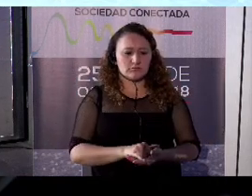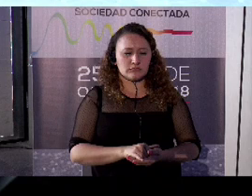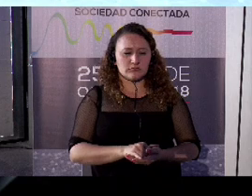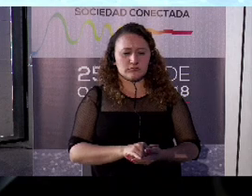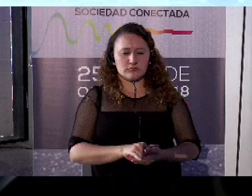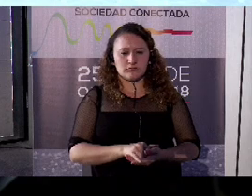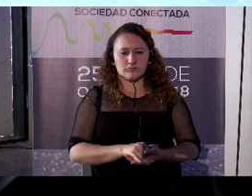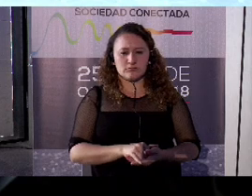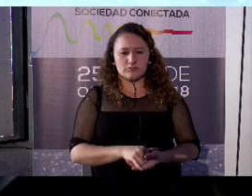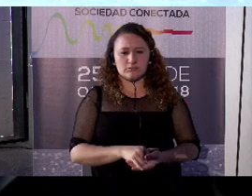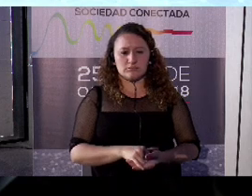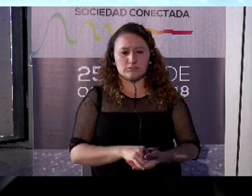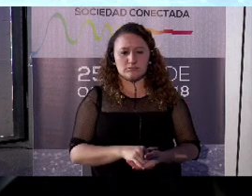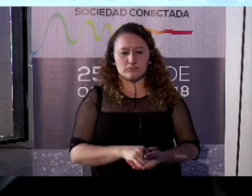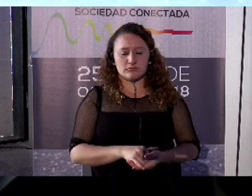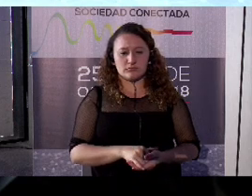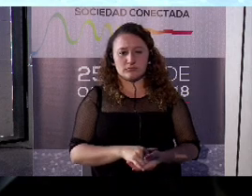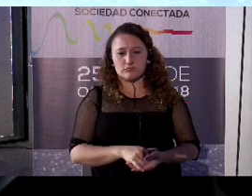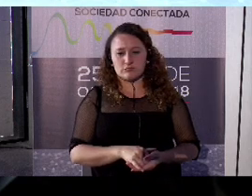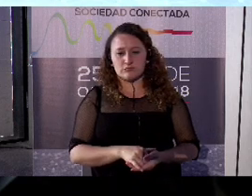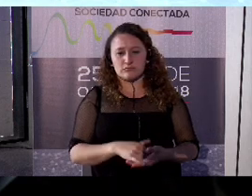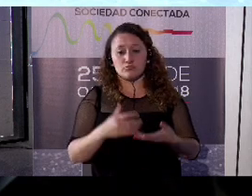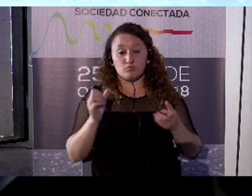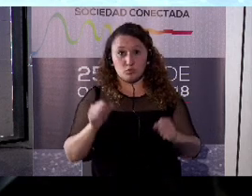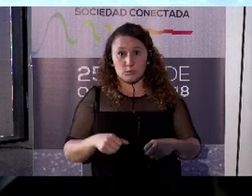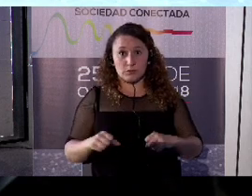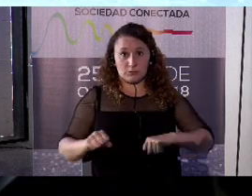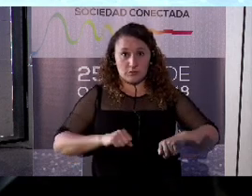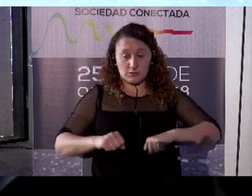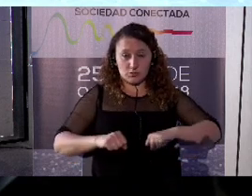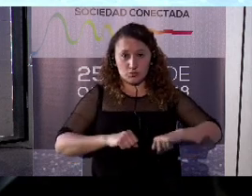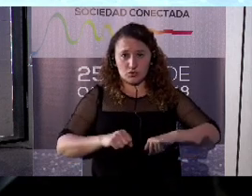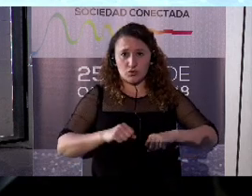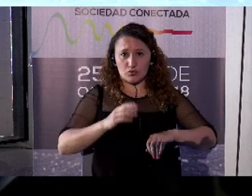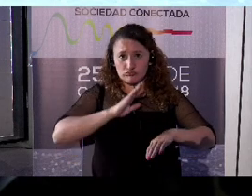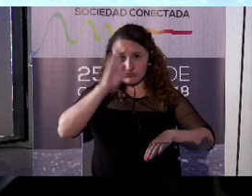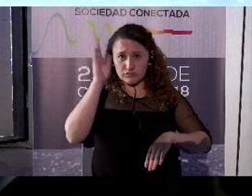espectro no podemos seguir usando la gestión de espectro